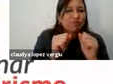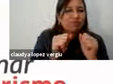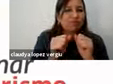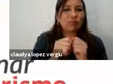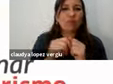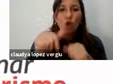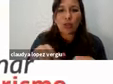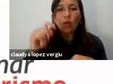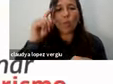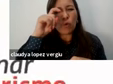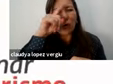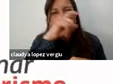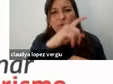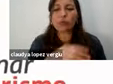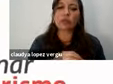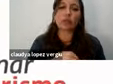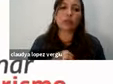mayor grupo objetivo.